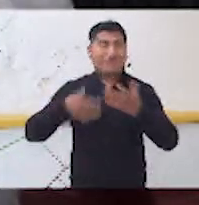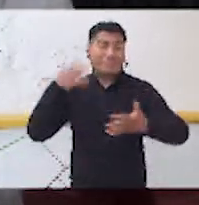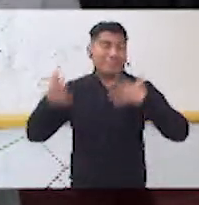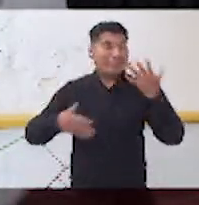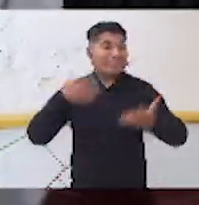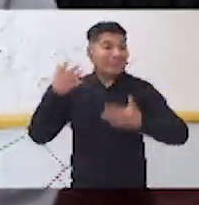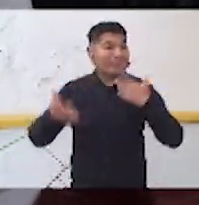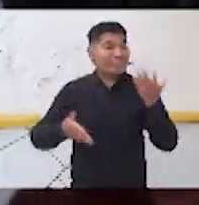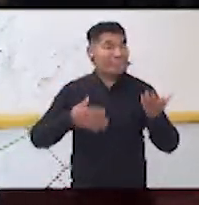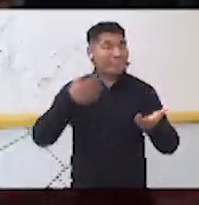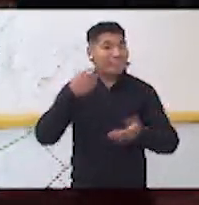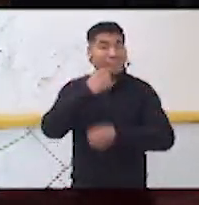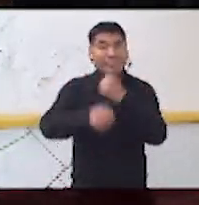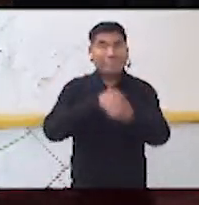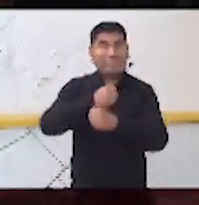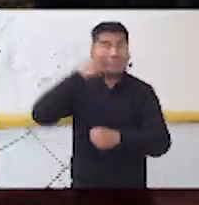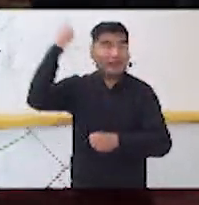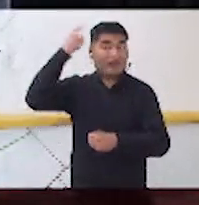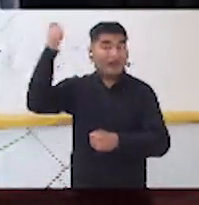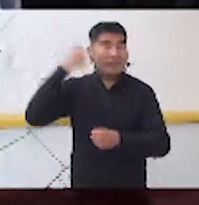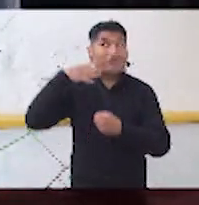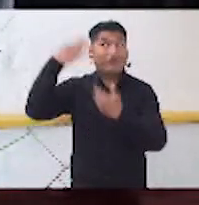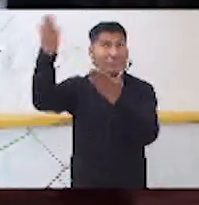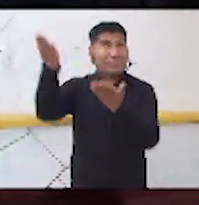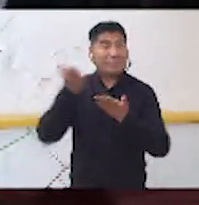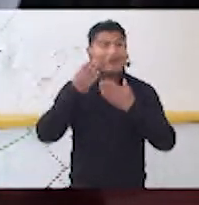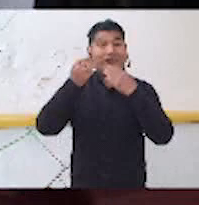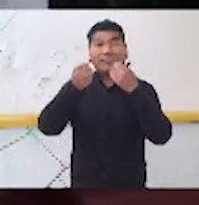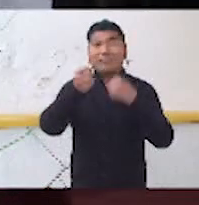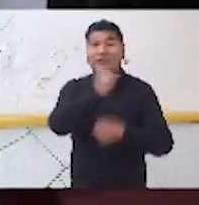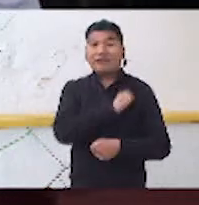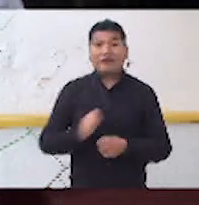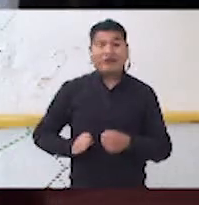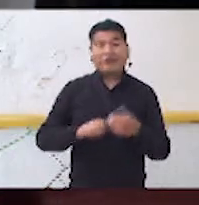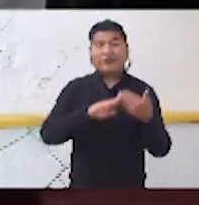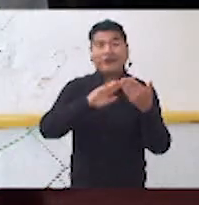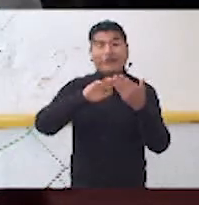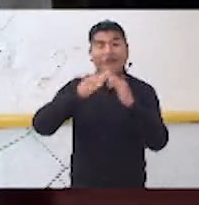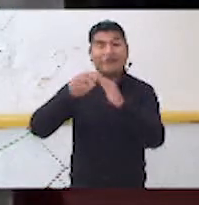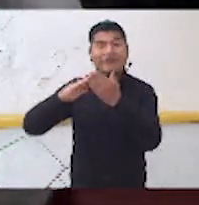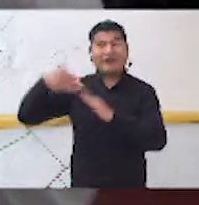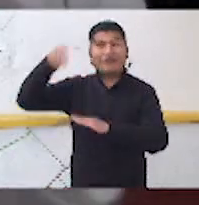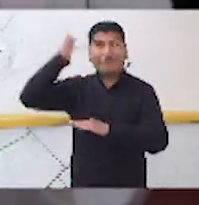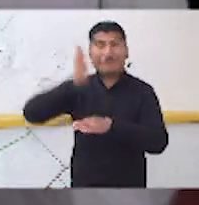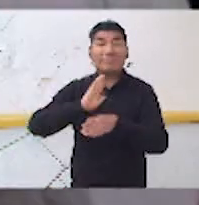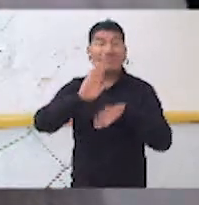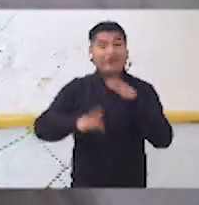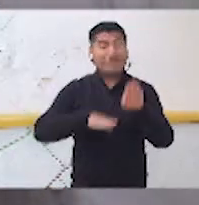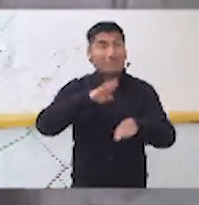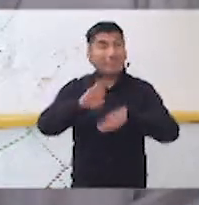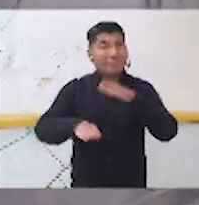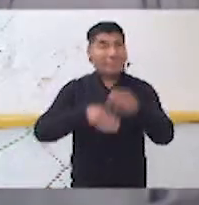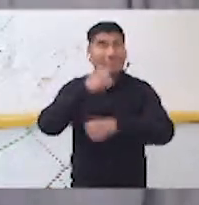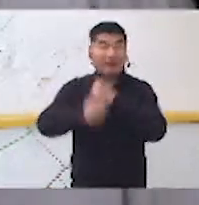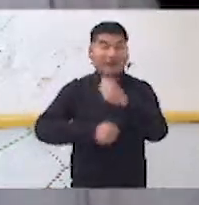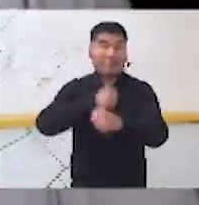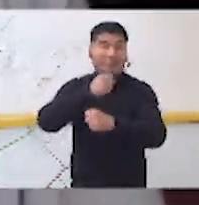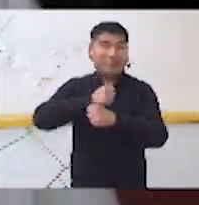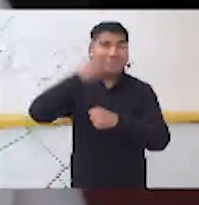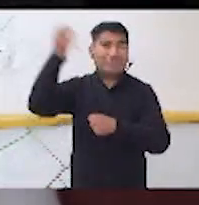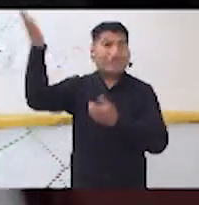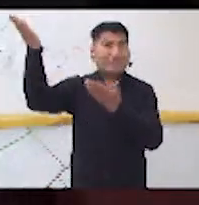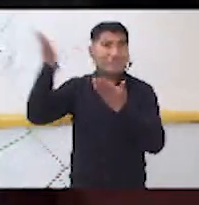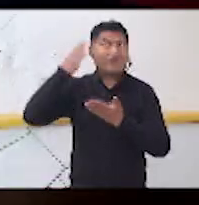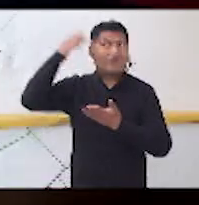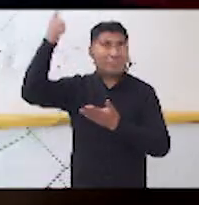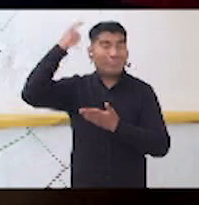alegrarán. Año de gracia nos da el Señor, pueblo de Dios, camina ya. Año de gracia nos